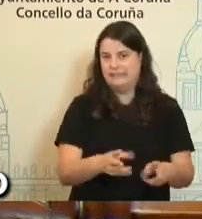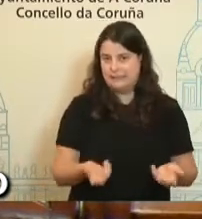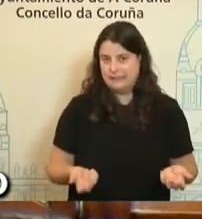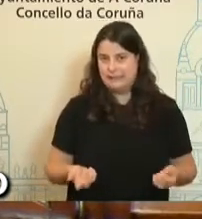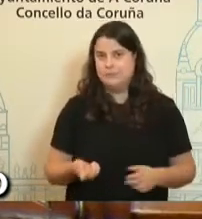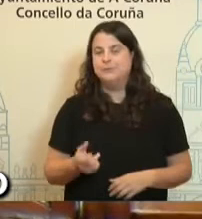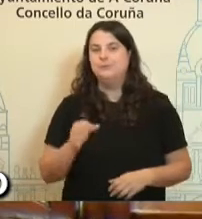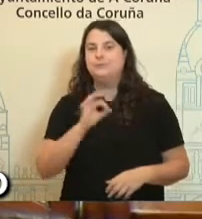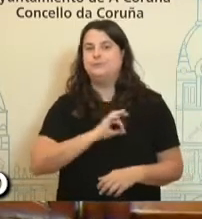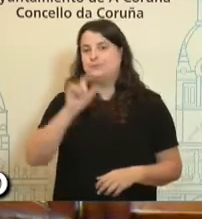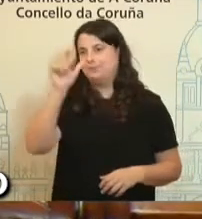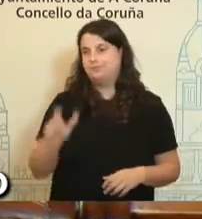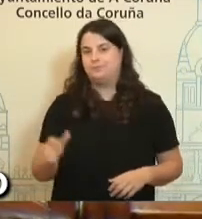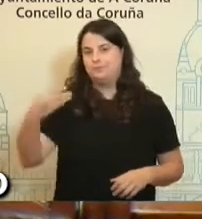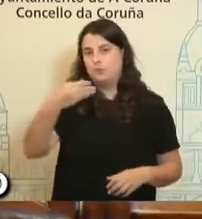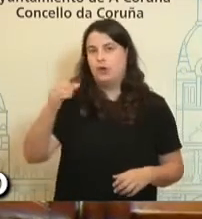Señor Borrego,